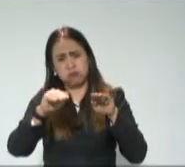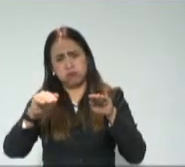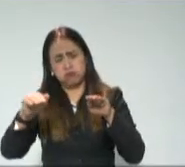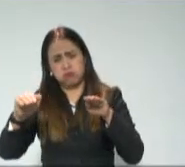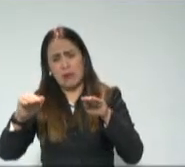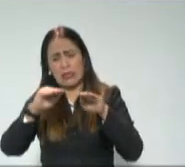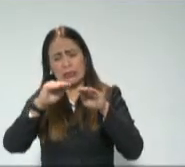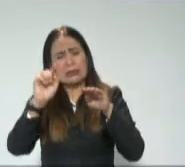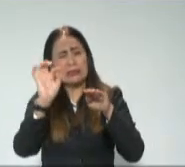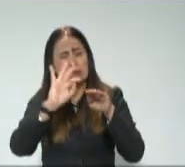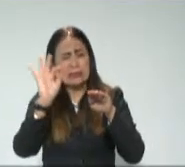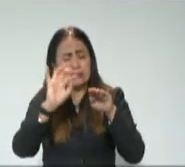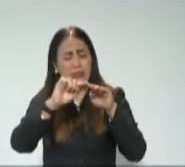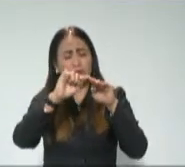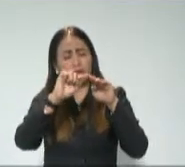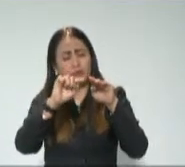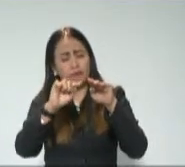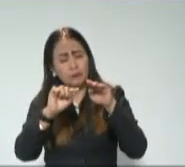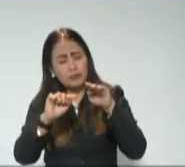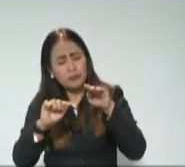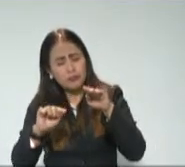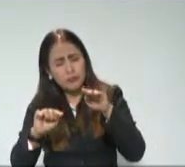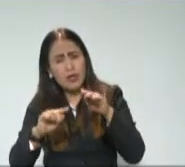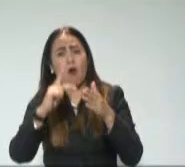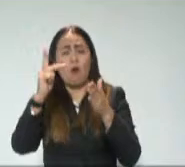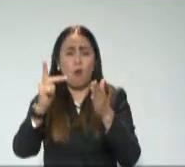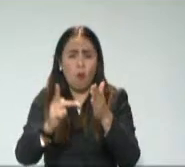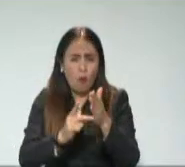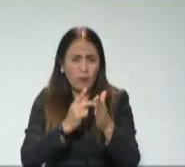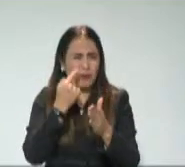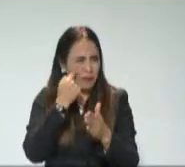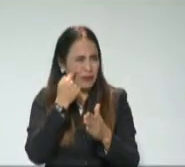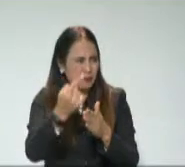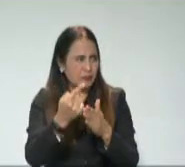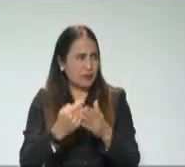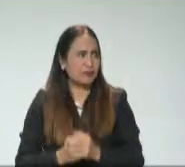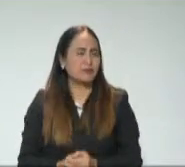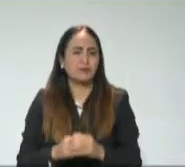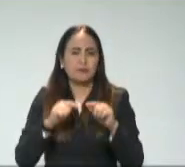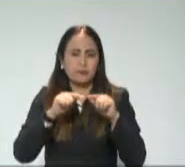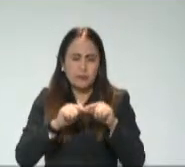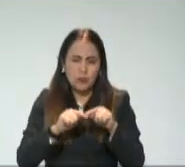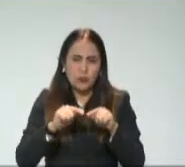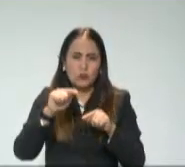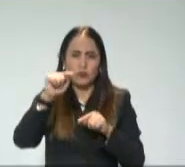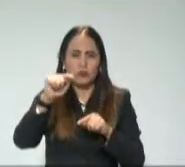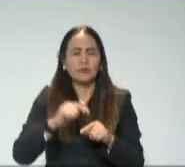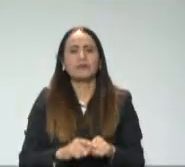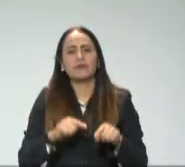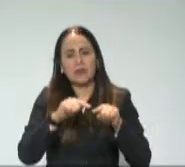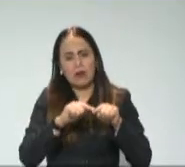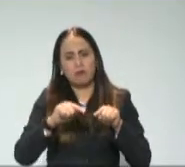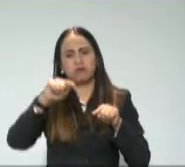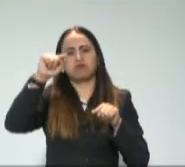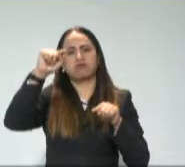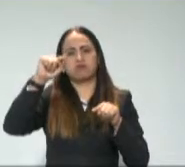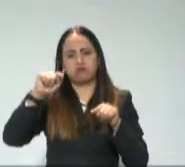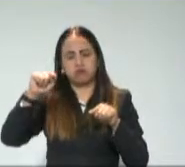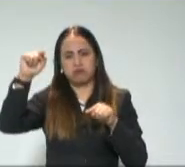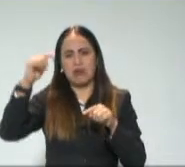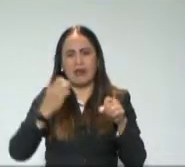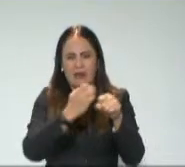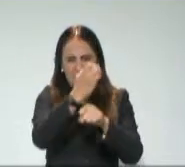una pequeña disminución Y nuevamente como estamos viendo en estos momentos indicadores al alza en varias entidades